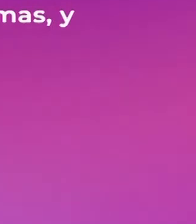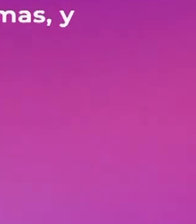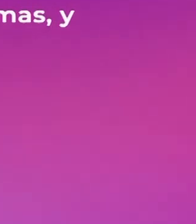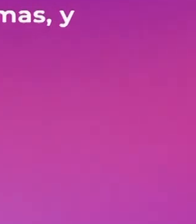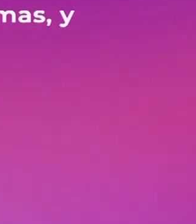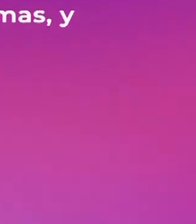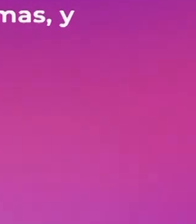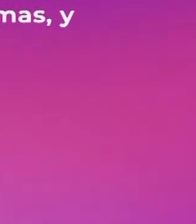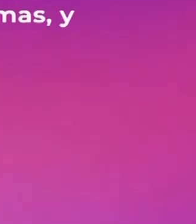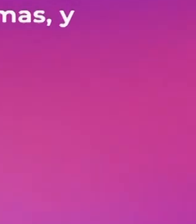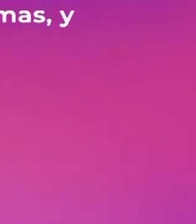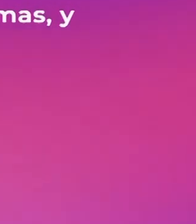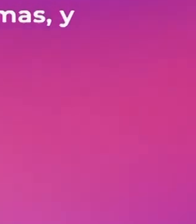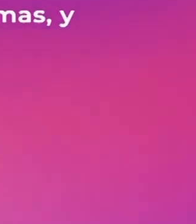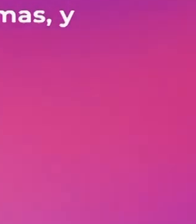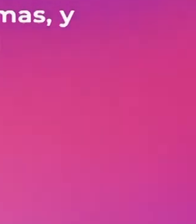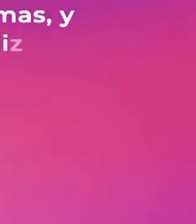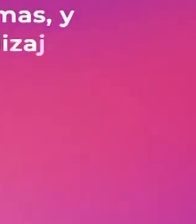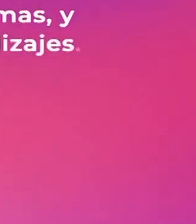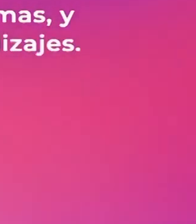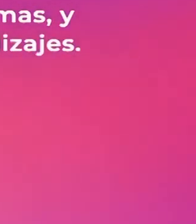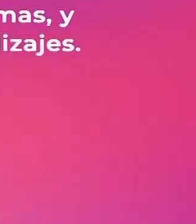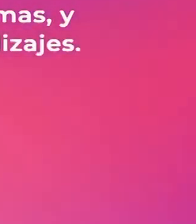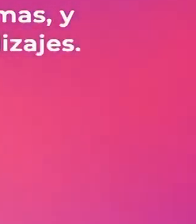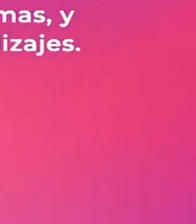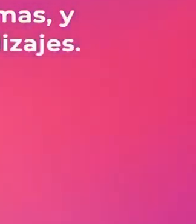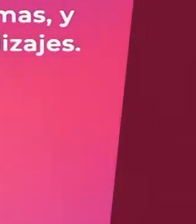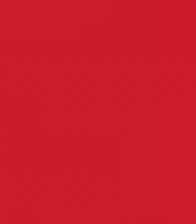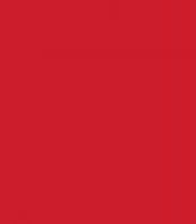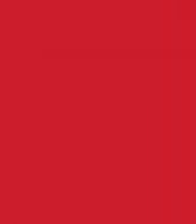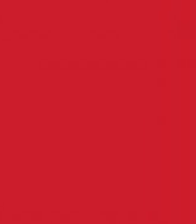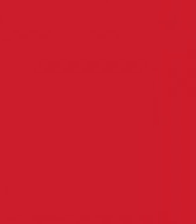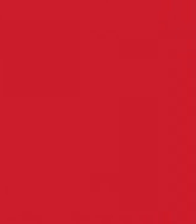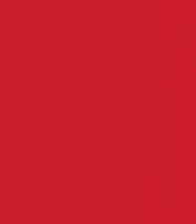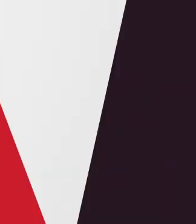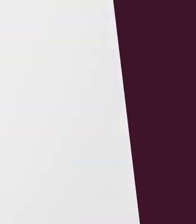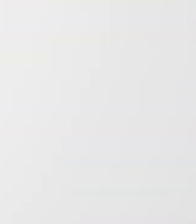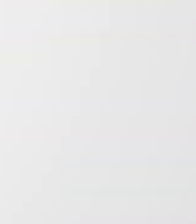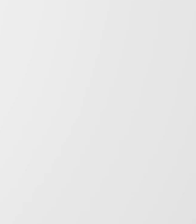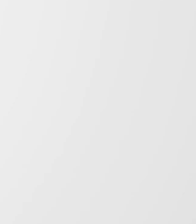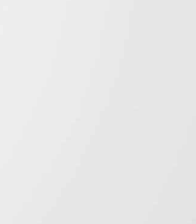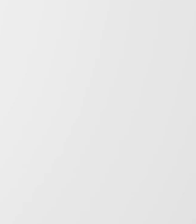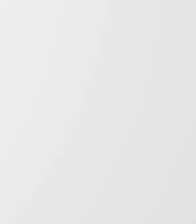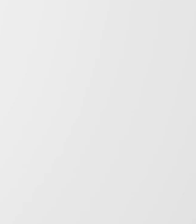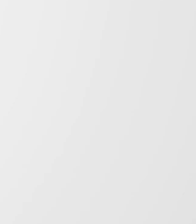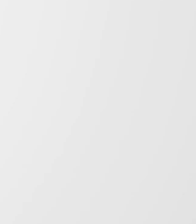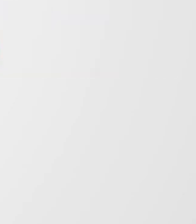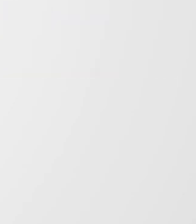además encontrarás actividades para fortalecer tus aprendizajes.